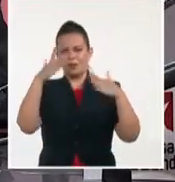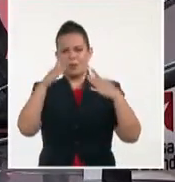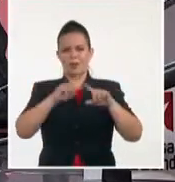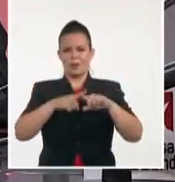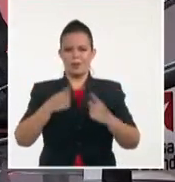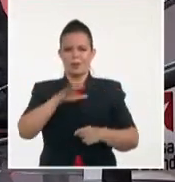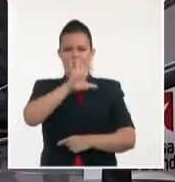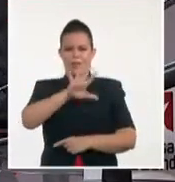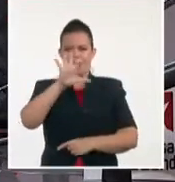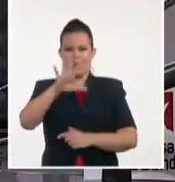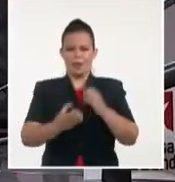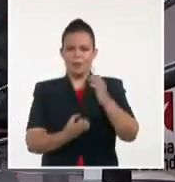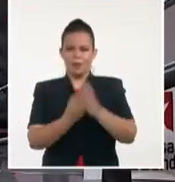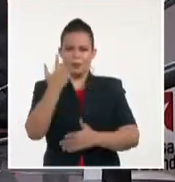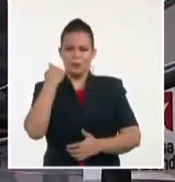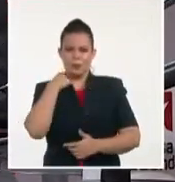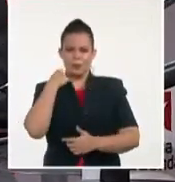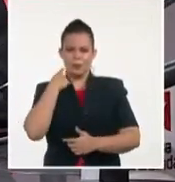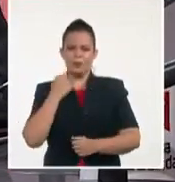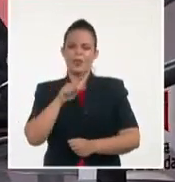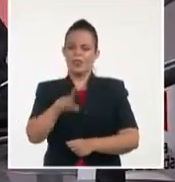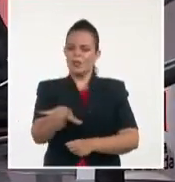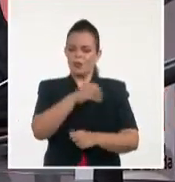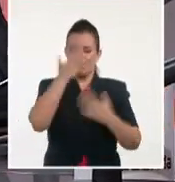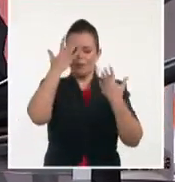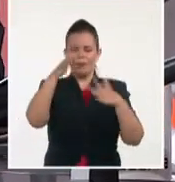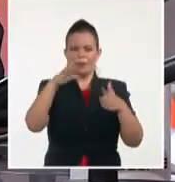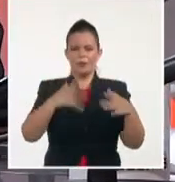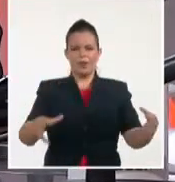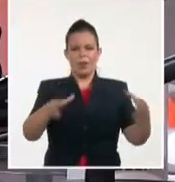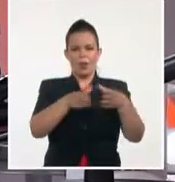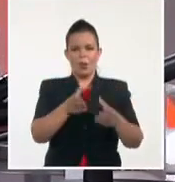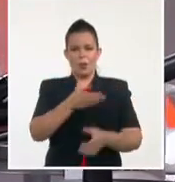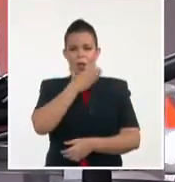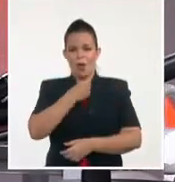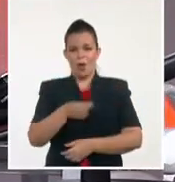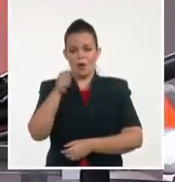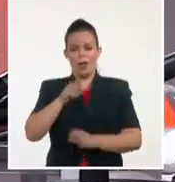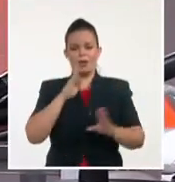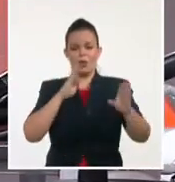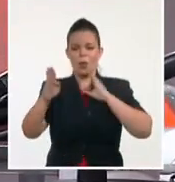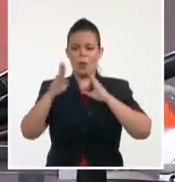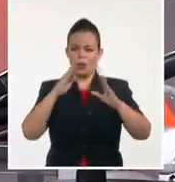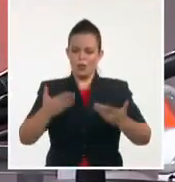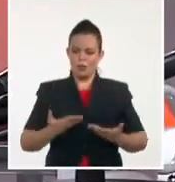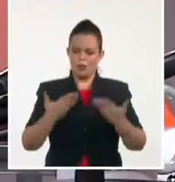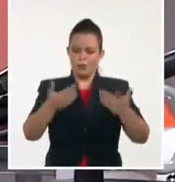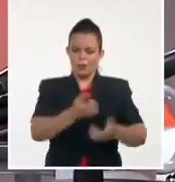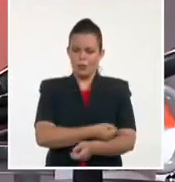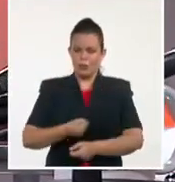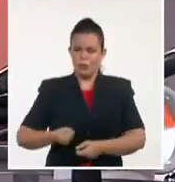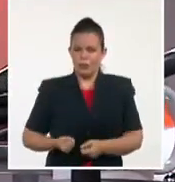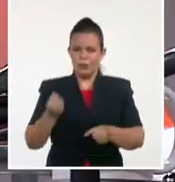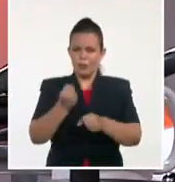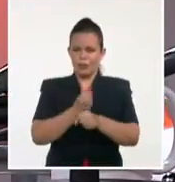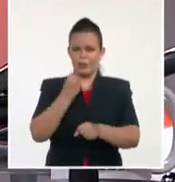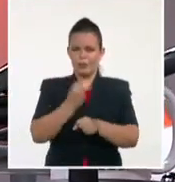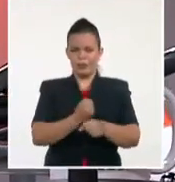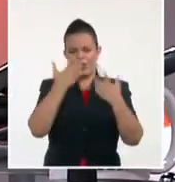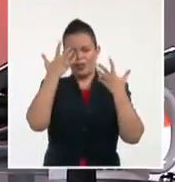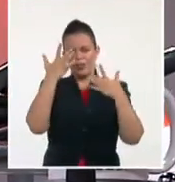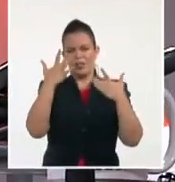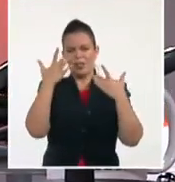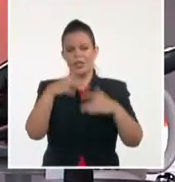joven generación de meteorólogos cubanos que se creció en estas circunstancias. Y también nuestro reconocimiento a